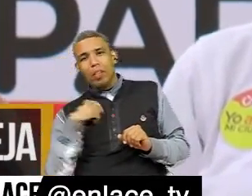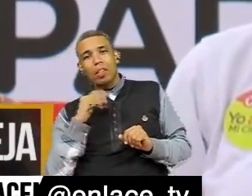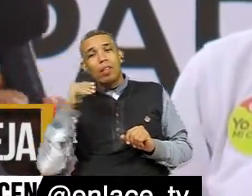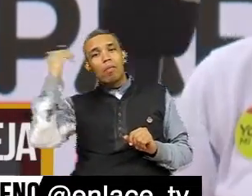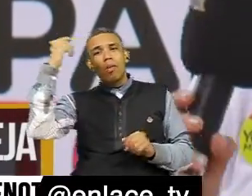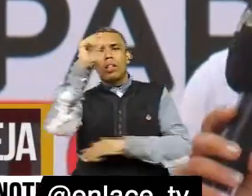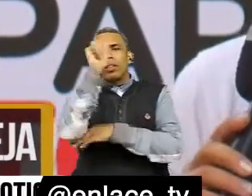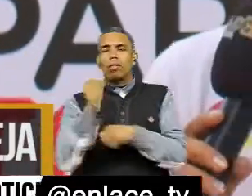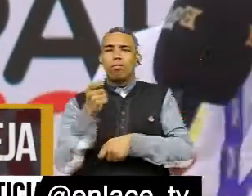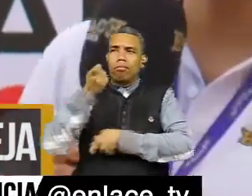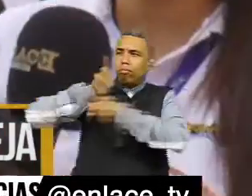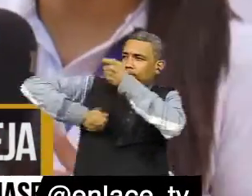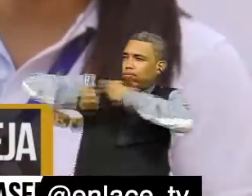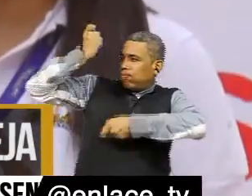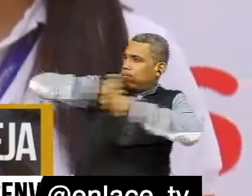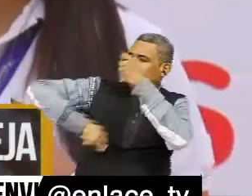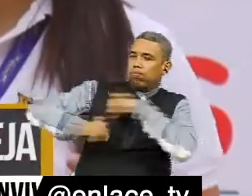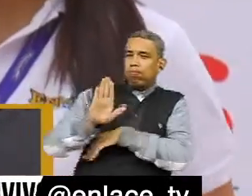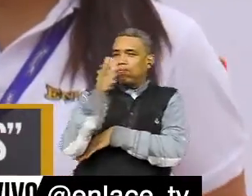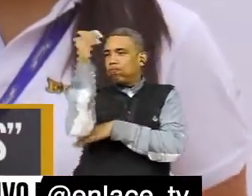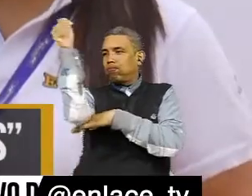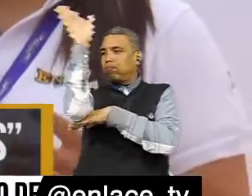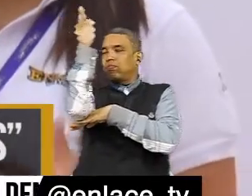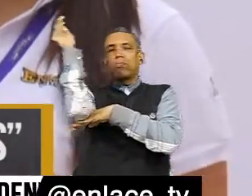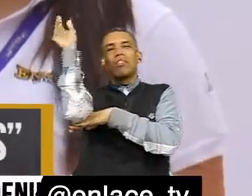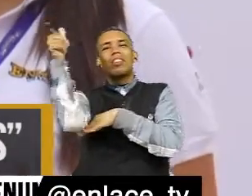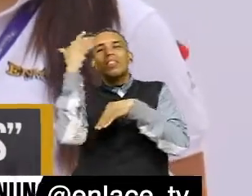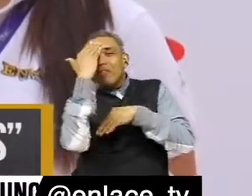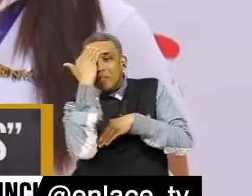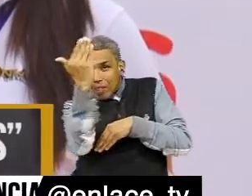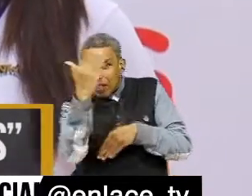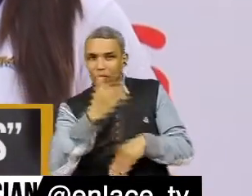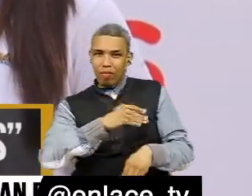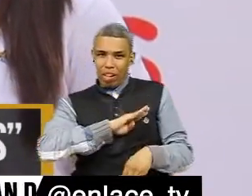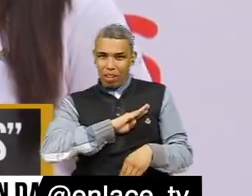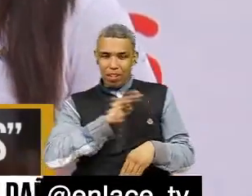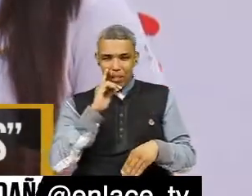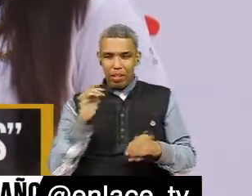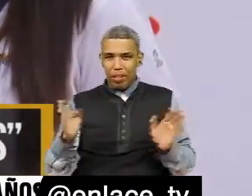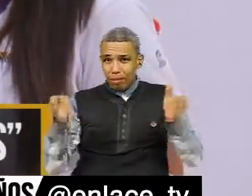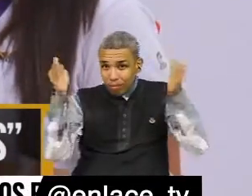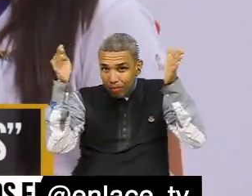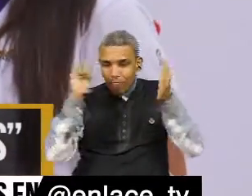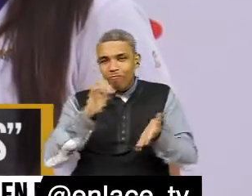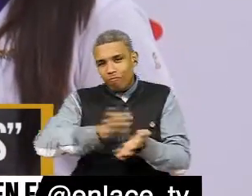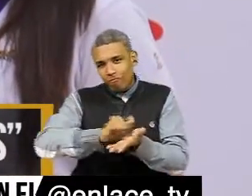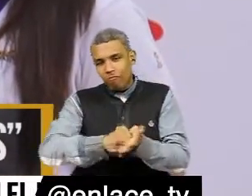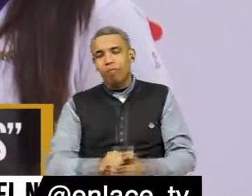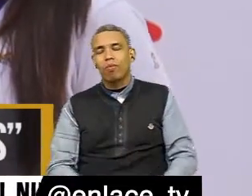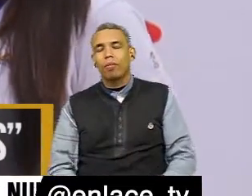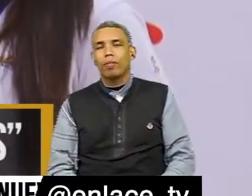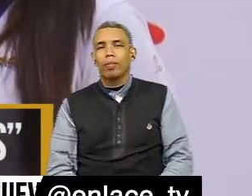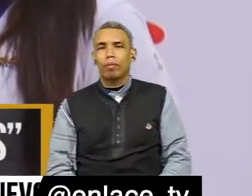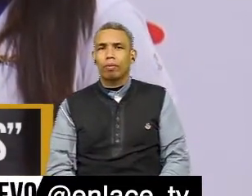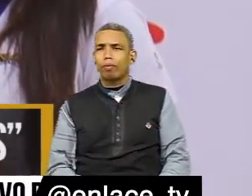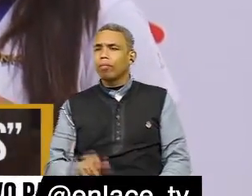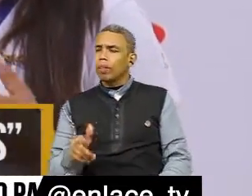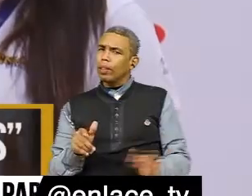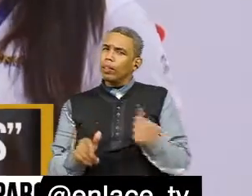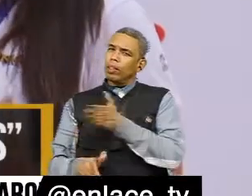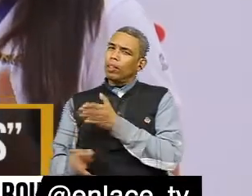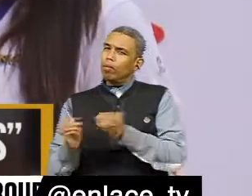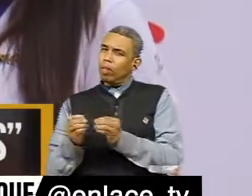Pinilla. Bueno, secretaria, rápidamente se aprovecha este espacio del Parque Inscredial para hacer el lanzamiento oficial de una importante campaña de espacio público.